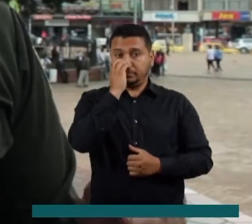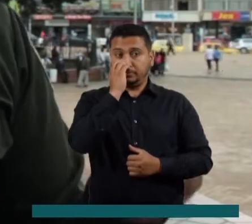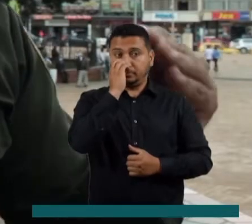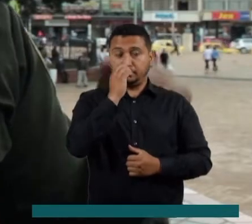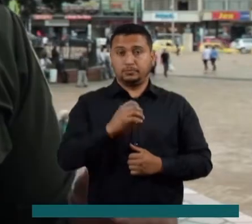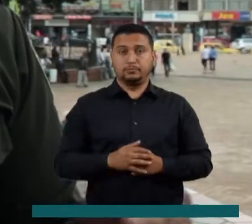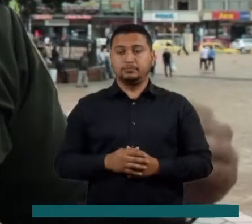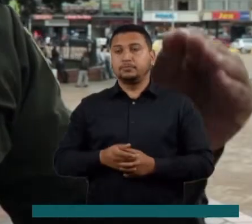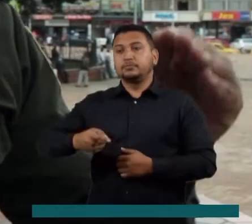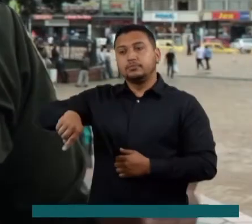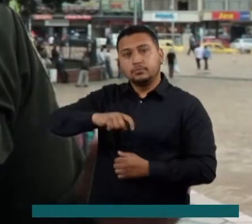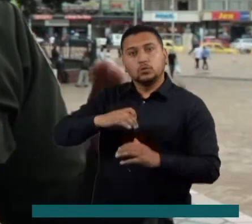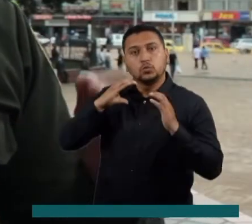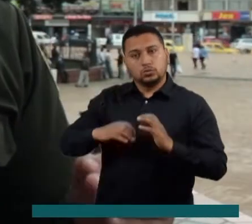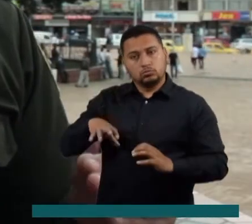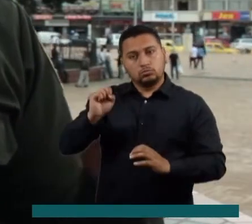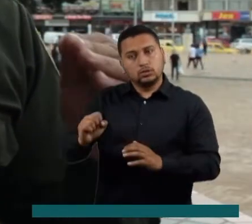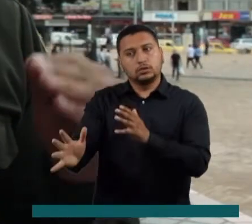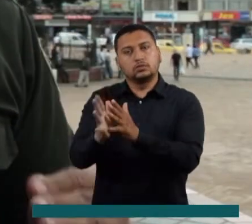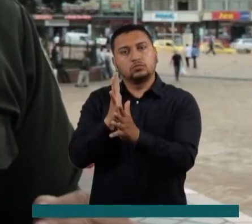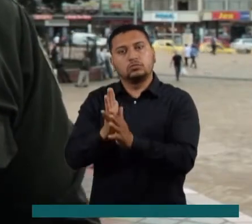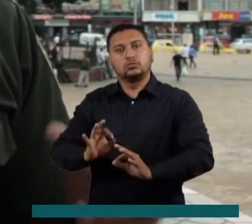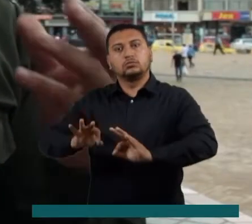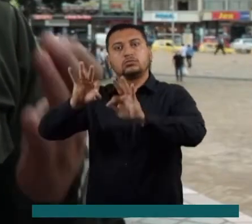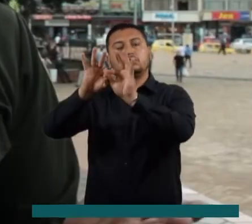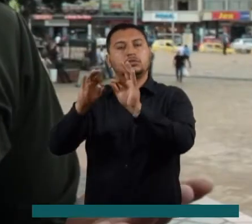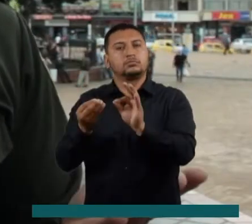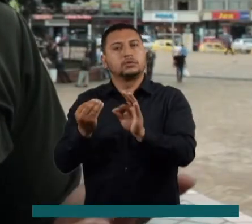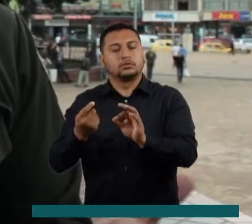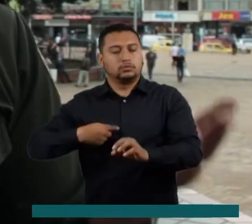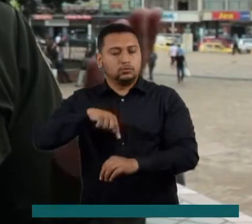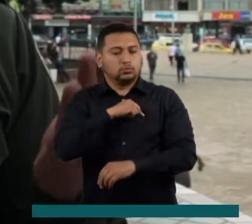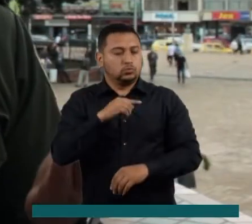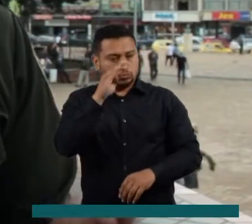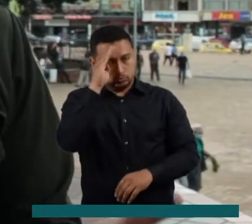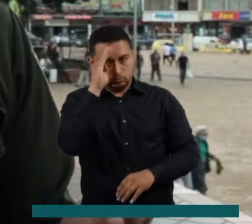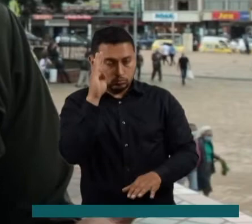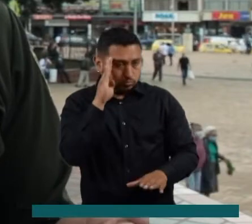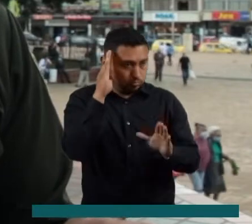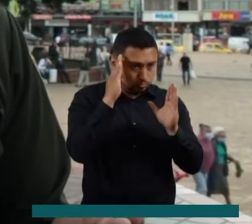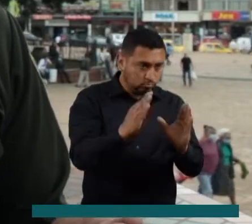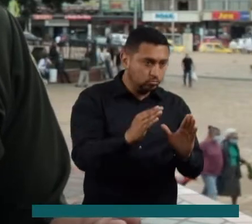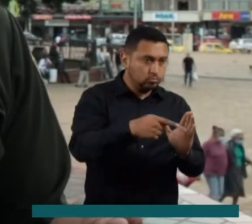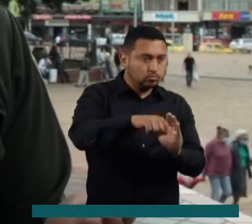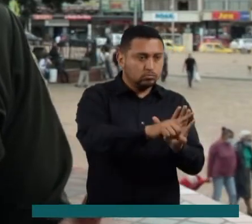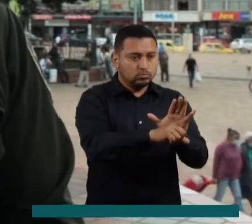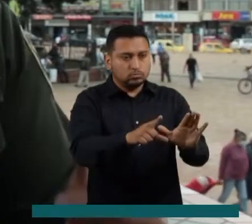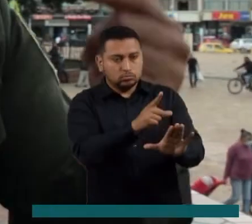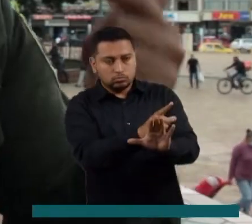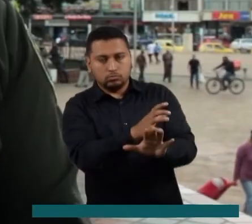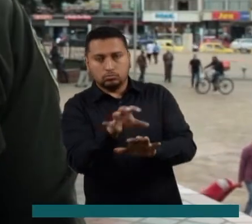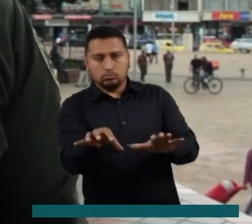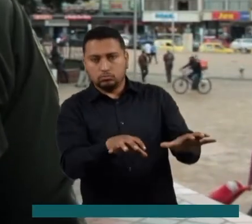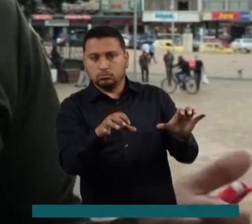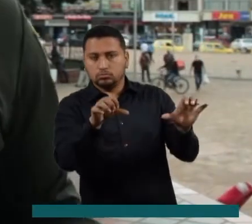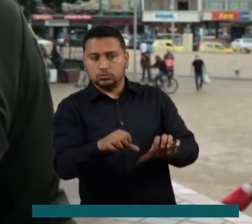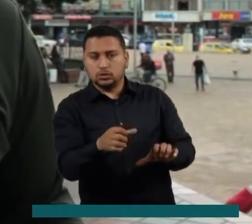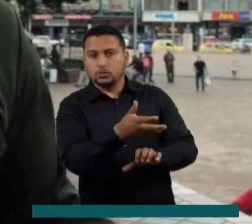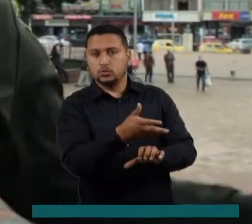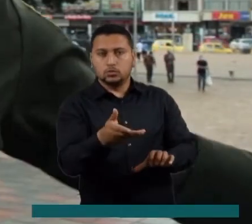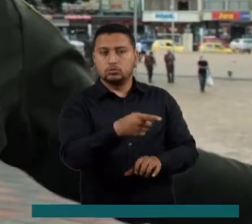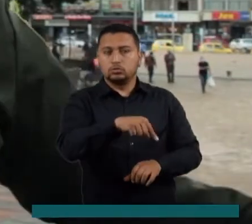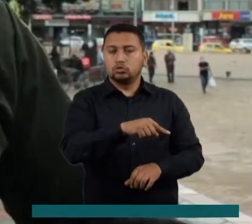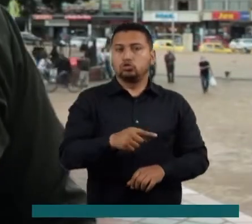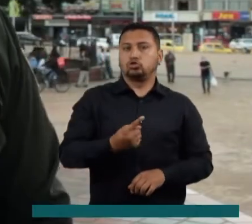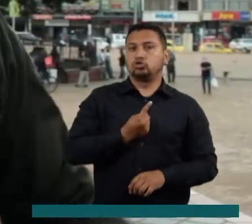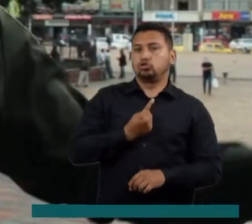ciudadanía, por este incentivo, nos pueda dar información importante que nos permita, primero, actuar contra grupos de delincuencia común organizada, delincuentes prolíficos